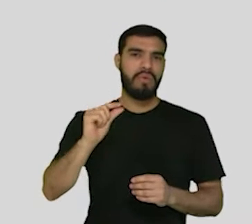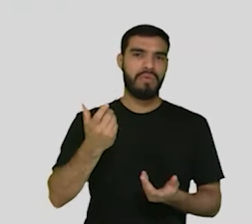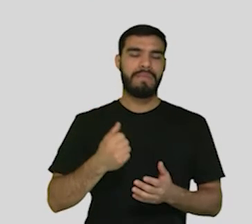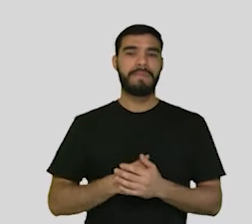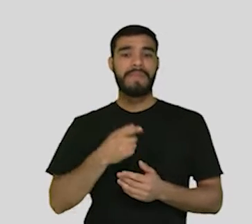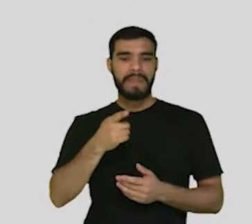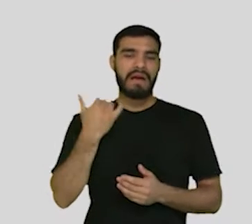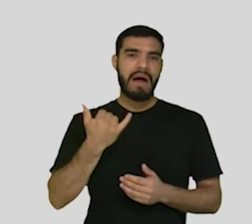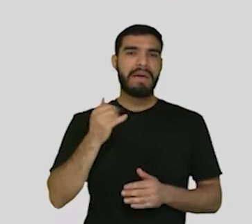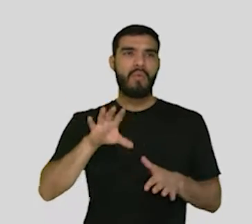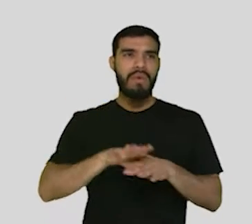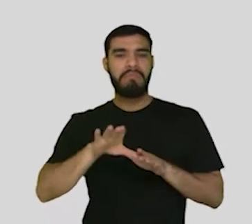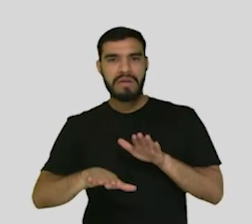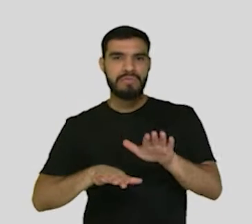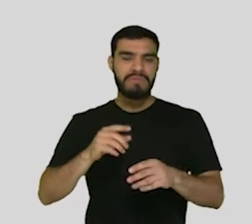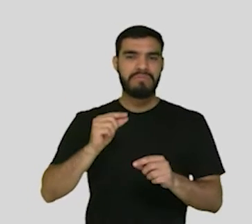Umeva